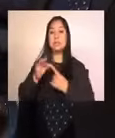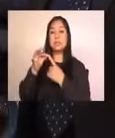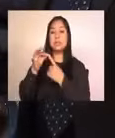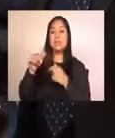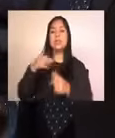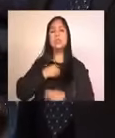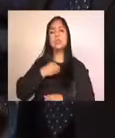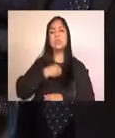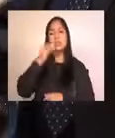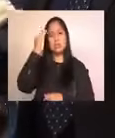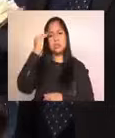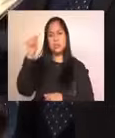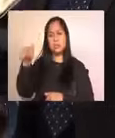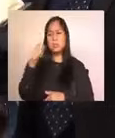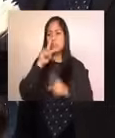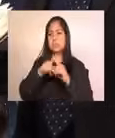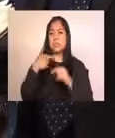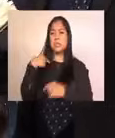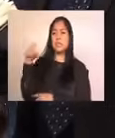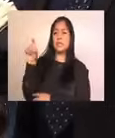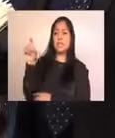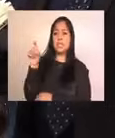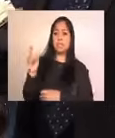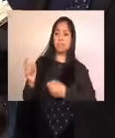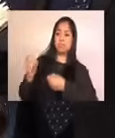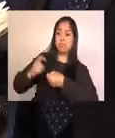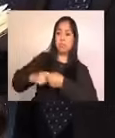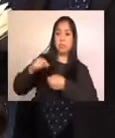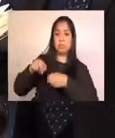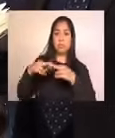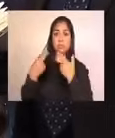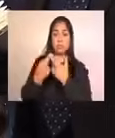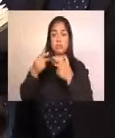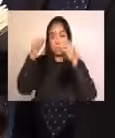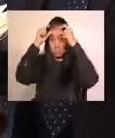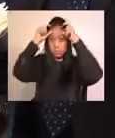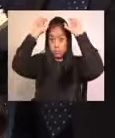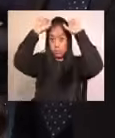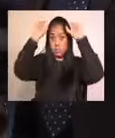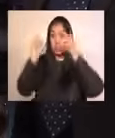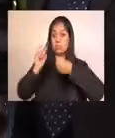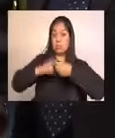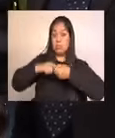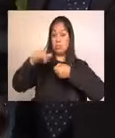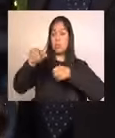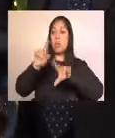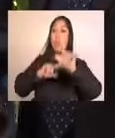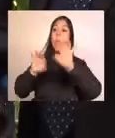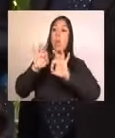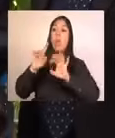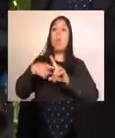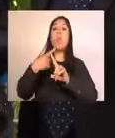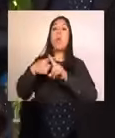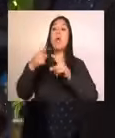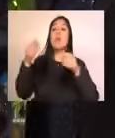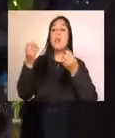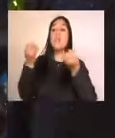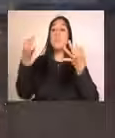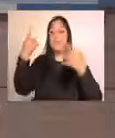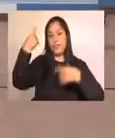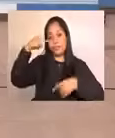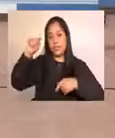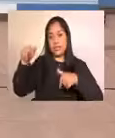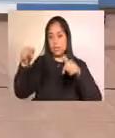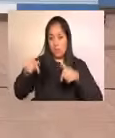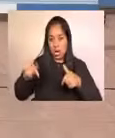si pues considera que la fiscal se podría reunir con usted, o cuándo cree que podrá dar una fecha actualizada. Muchas gracias por la